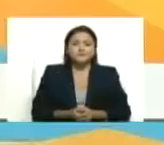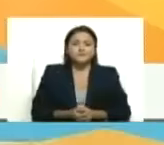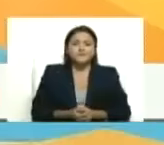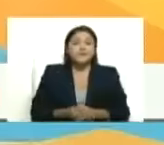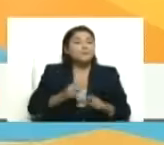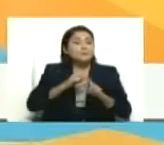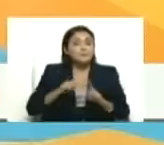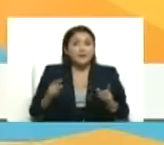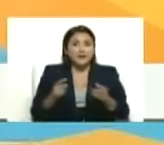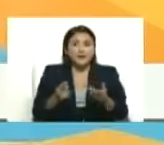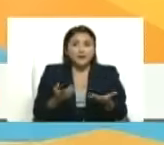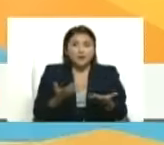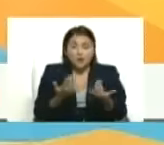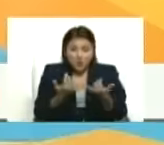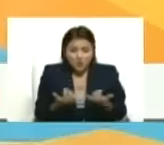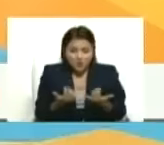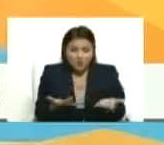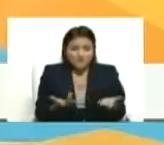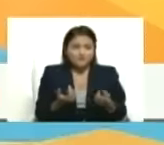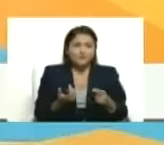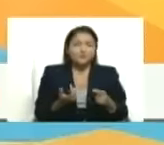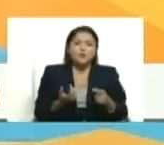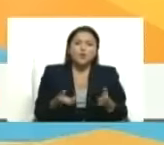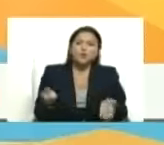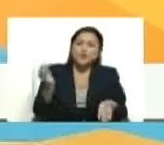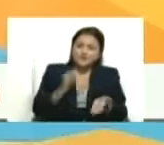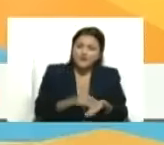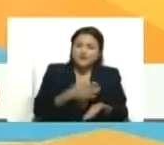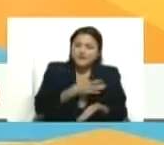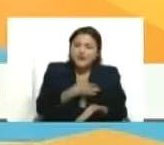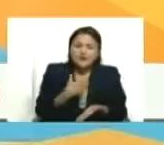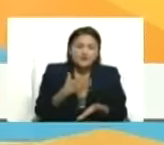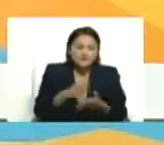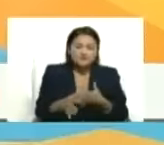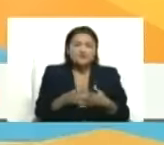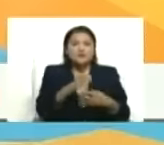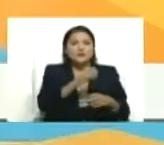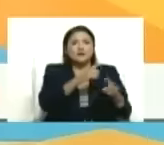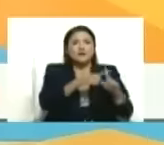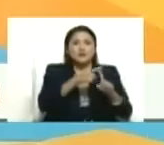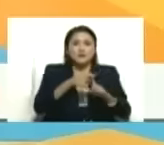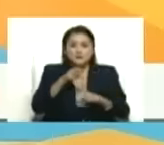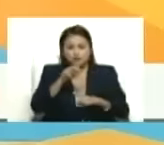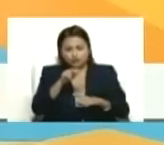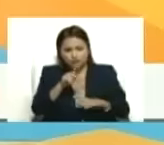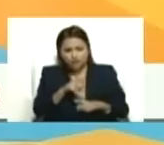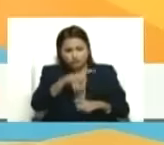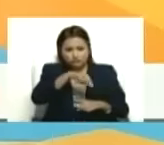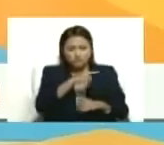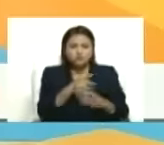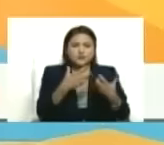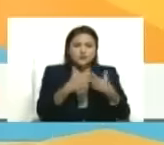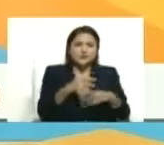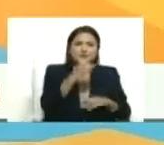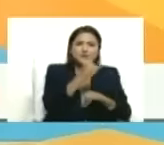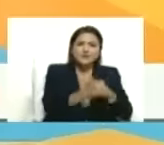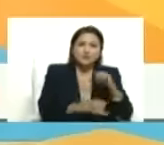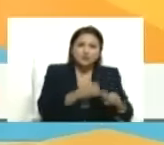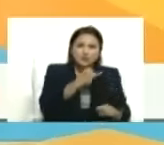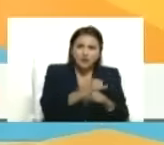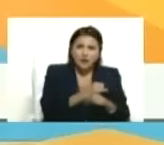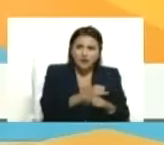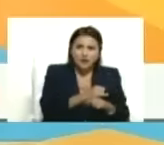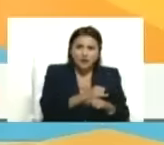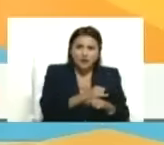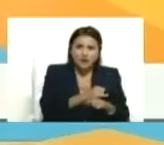ahora hay otra intención agresiva de la exon móvil porque es la transnacional quien está detrás de todo esto incluso ayer